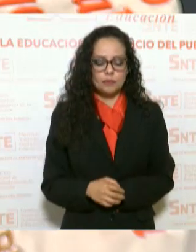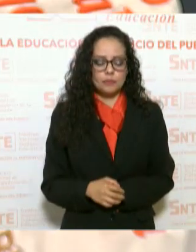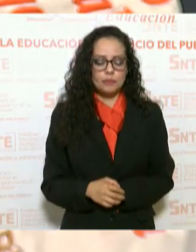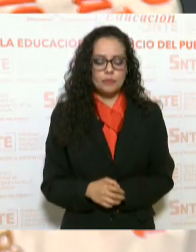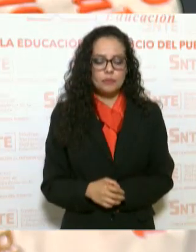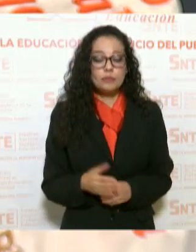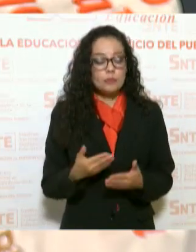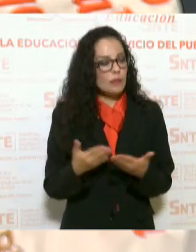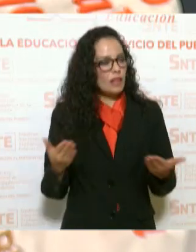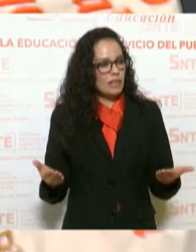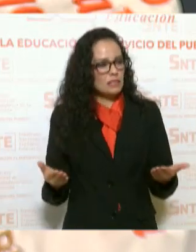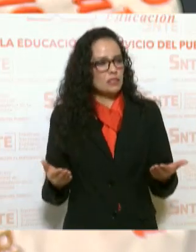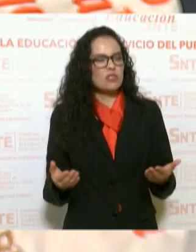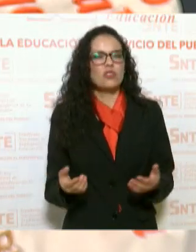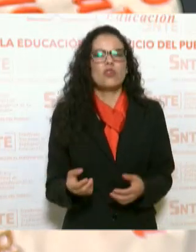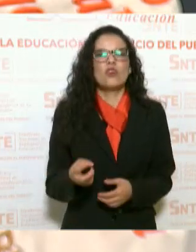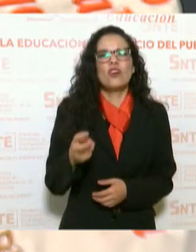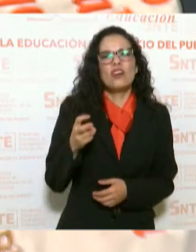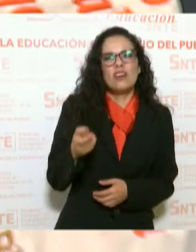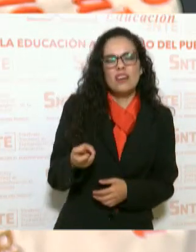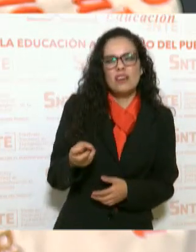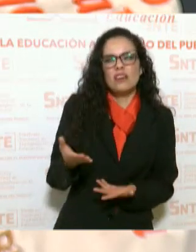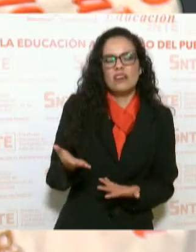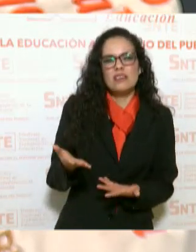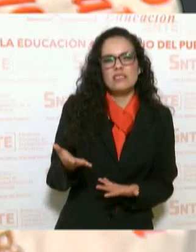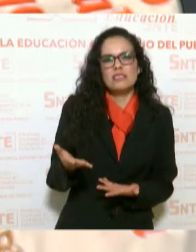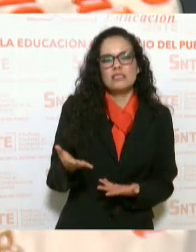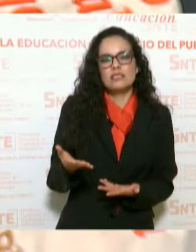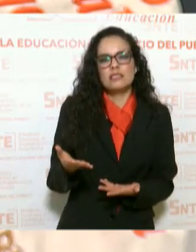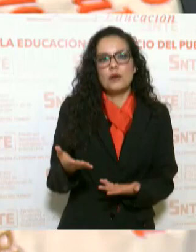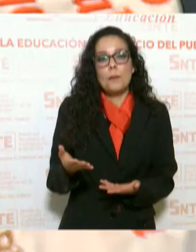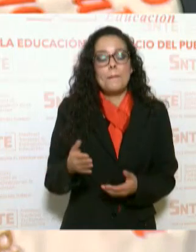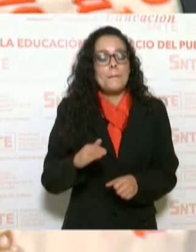Esto representa a más de 1,000,000 de